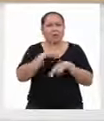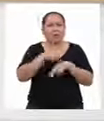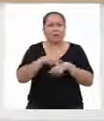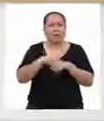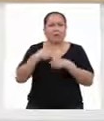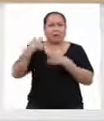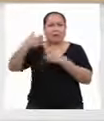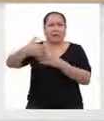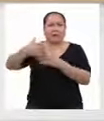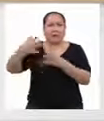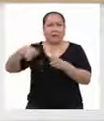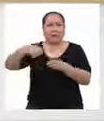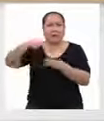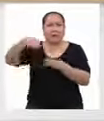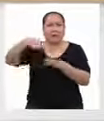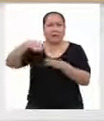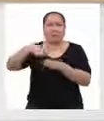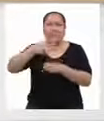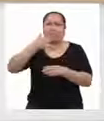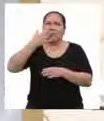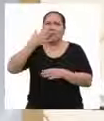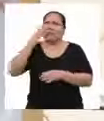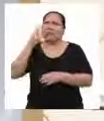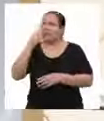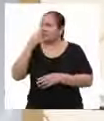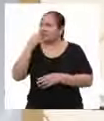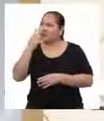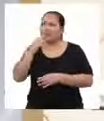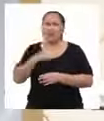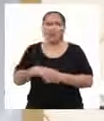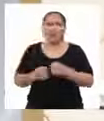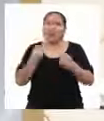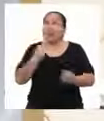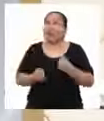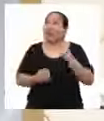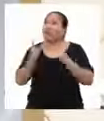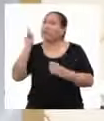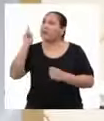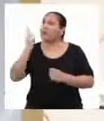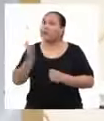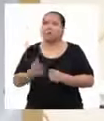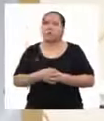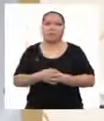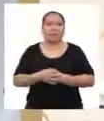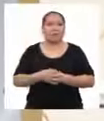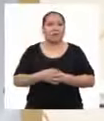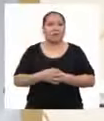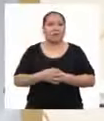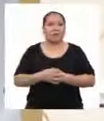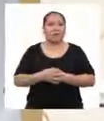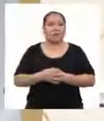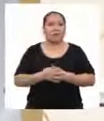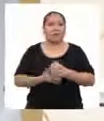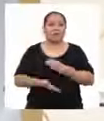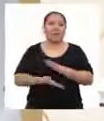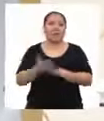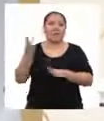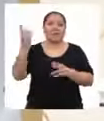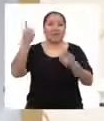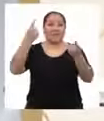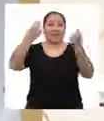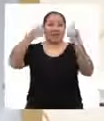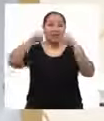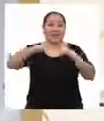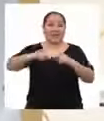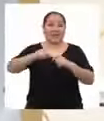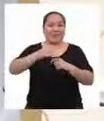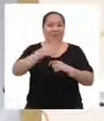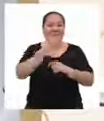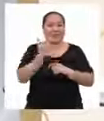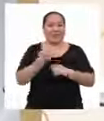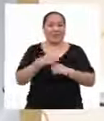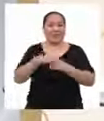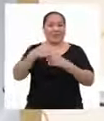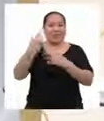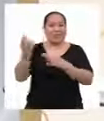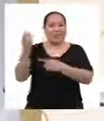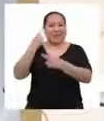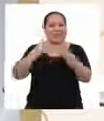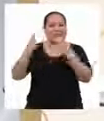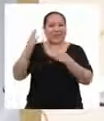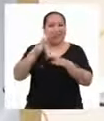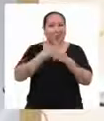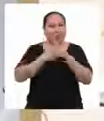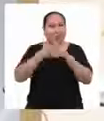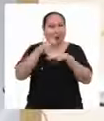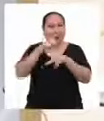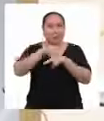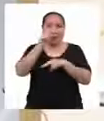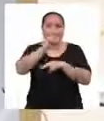en la cocina y me parece que huele raro. ¡Corra, profesora! Vayamos a una pausa mejor. Nos vemos en breve, pero